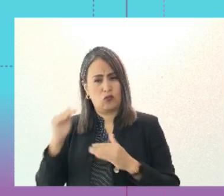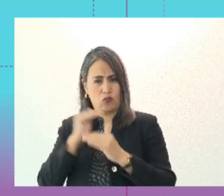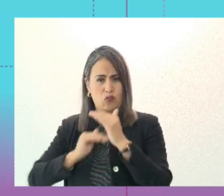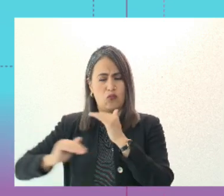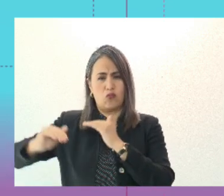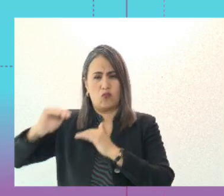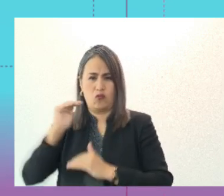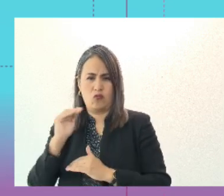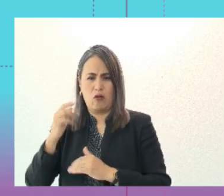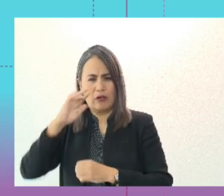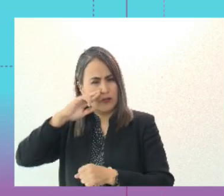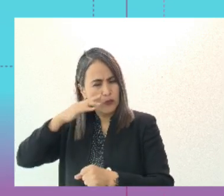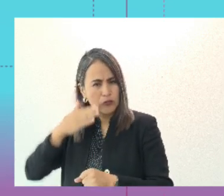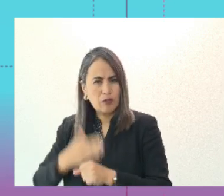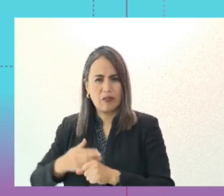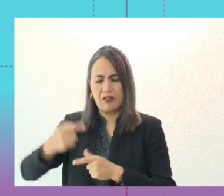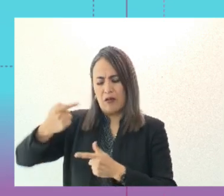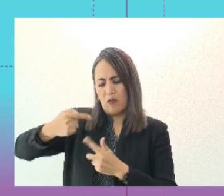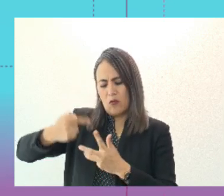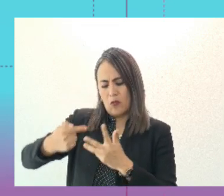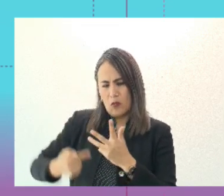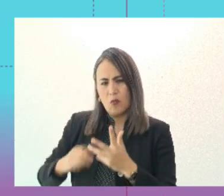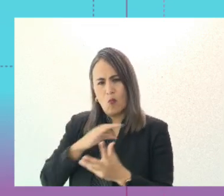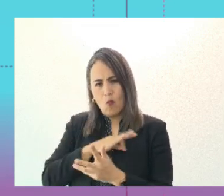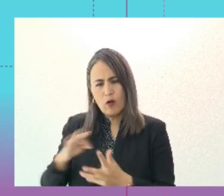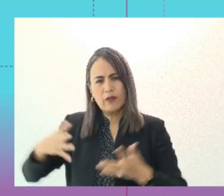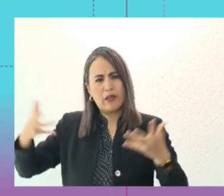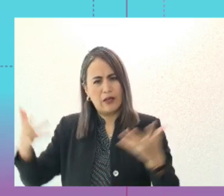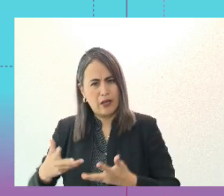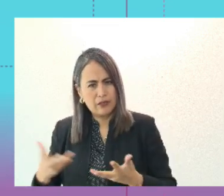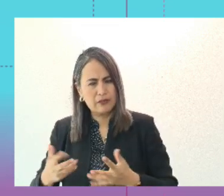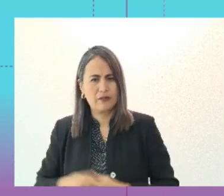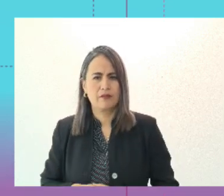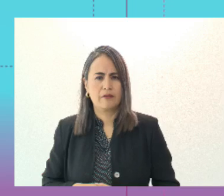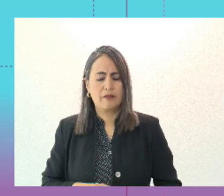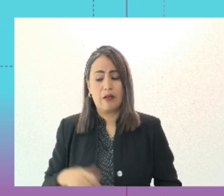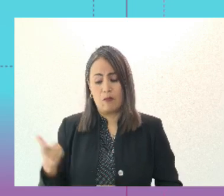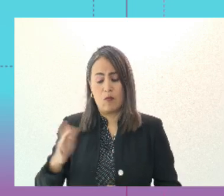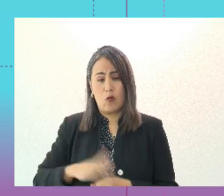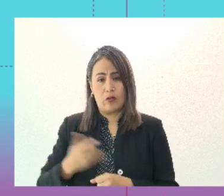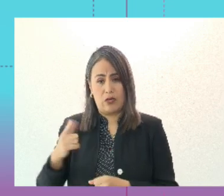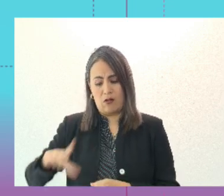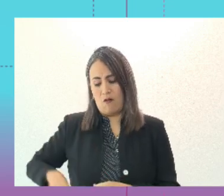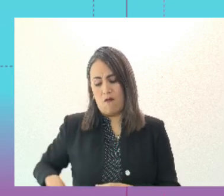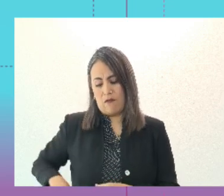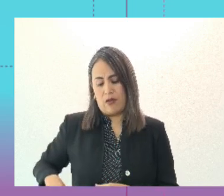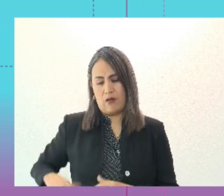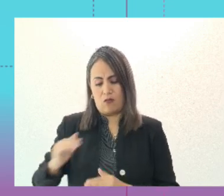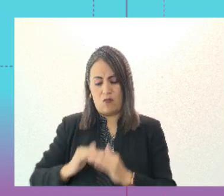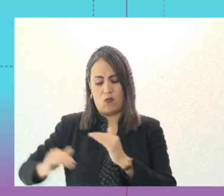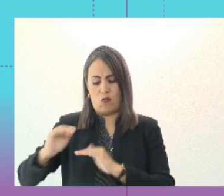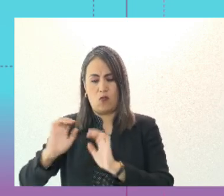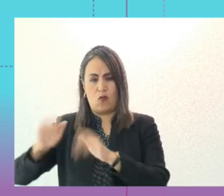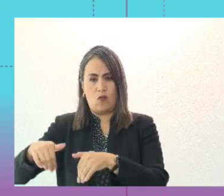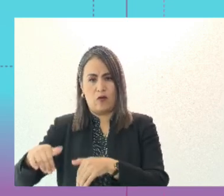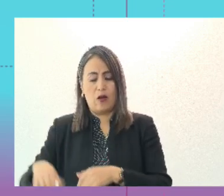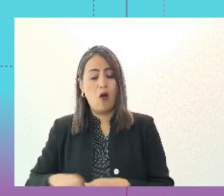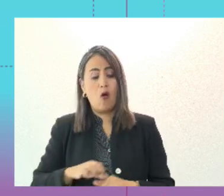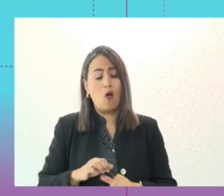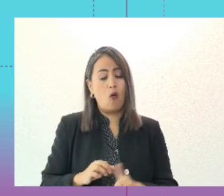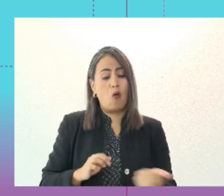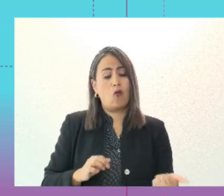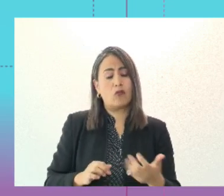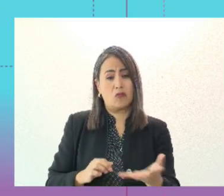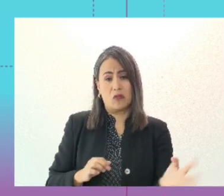atribuciones, facultades y funciones. Los ciudadanos que no ejercen una función de autoridad tienen derechos humanos para